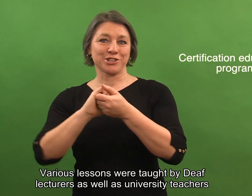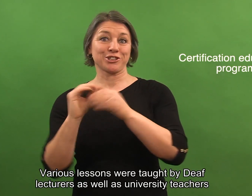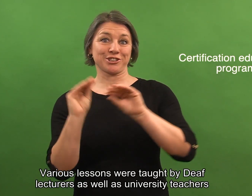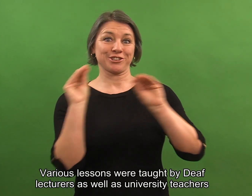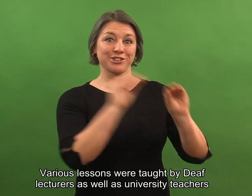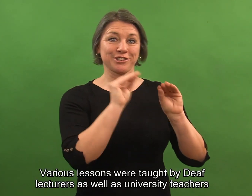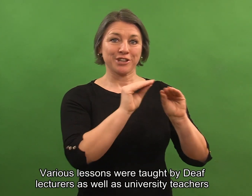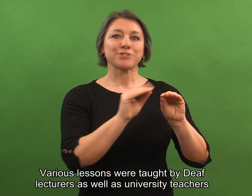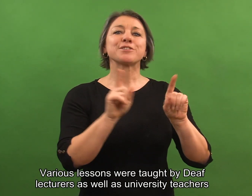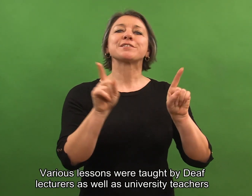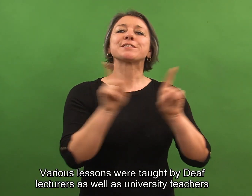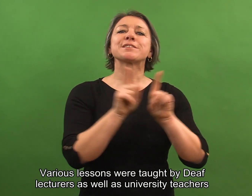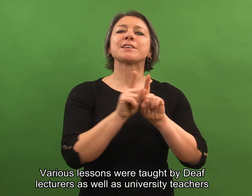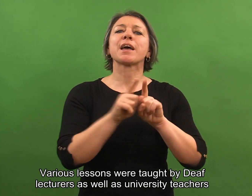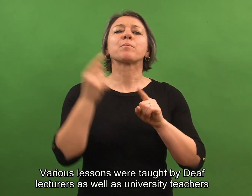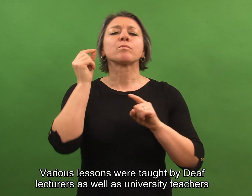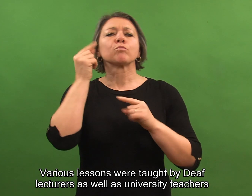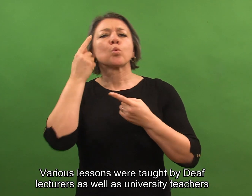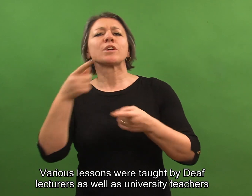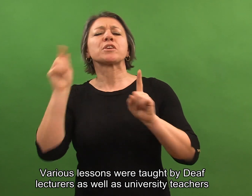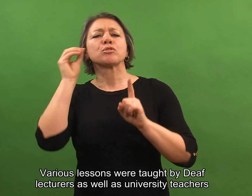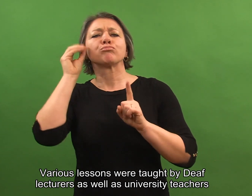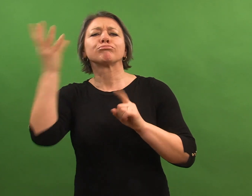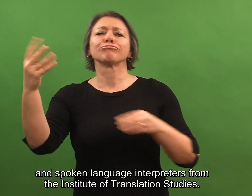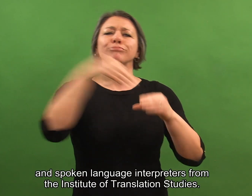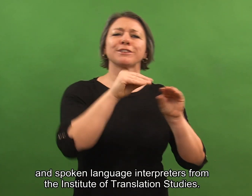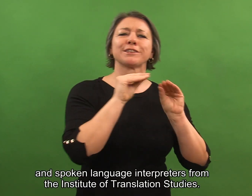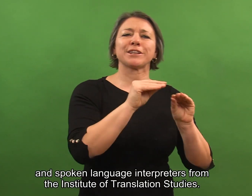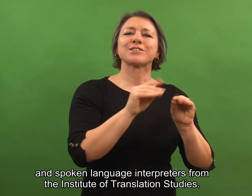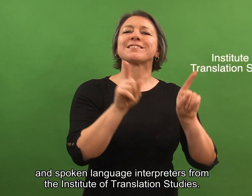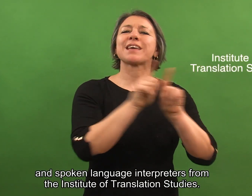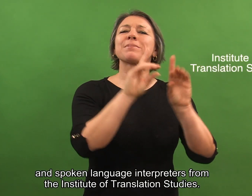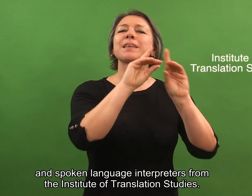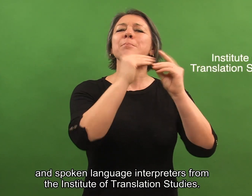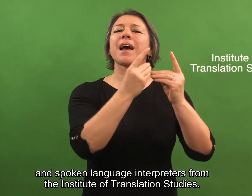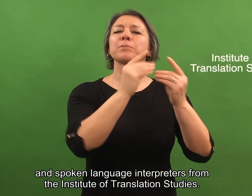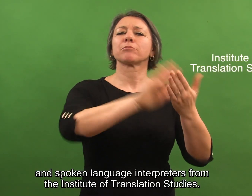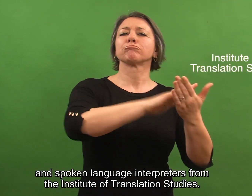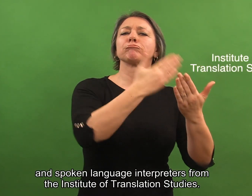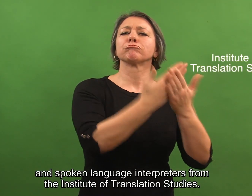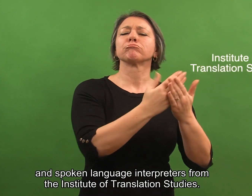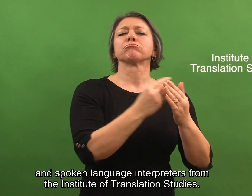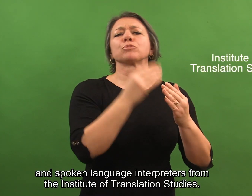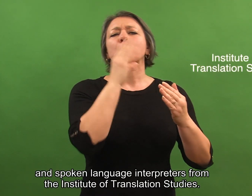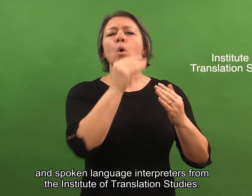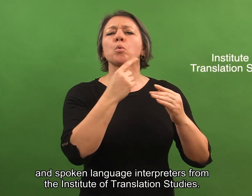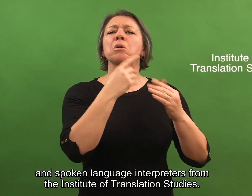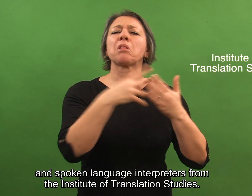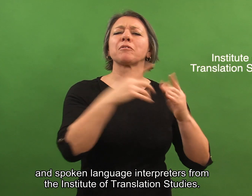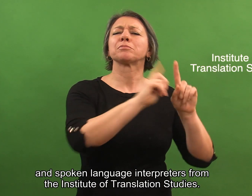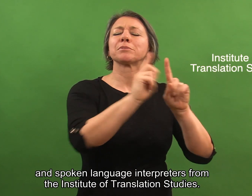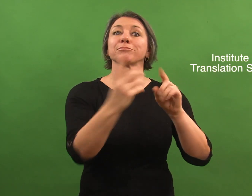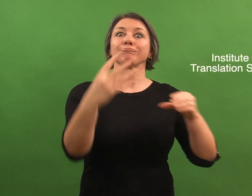de certificado para intérpretes de lengua de señas. Había varios profesores sordos